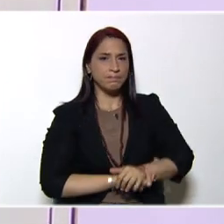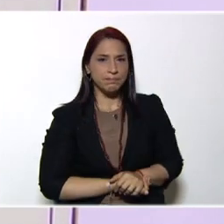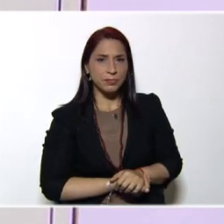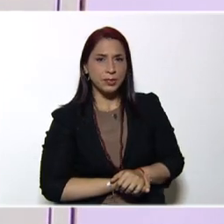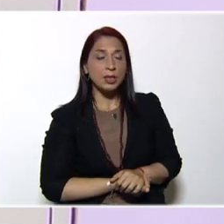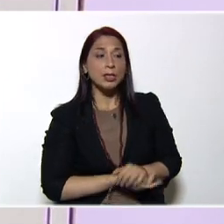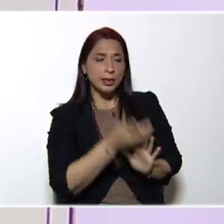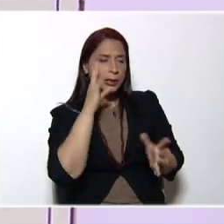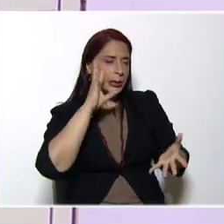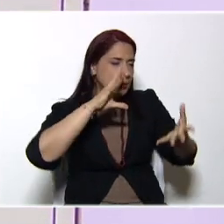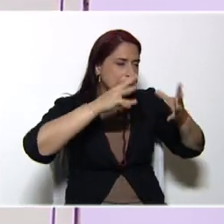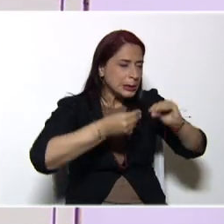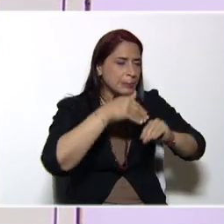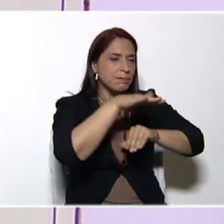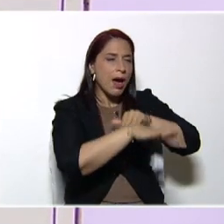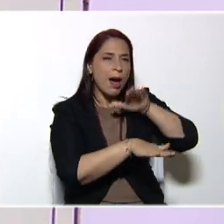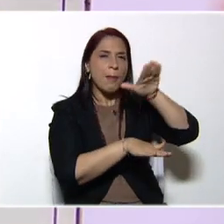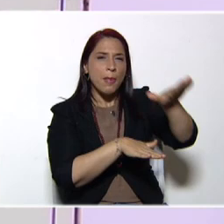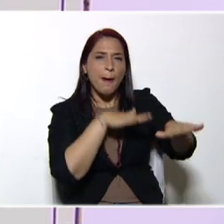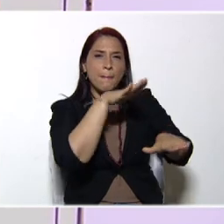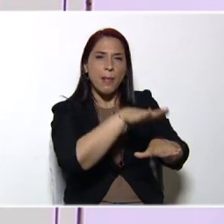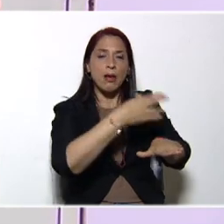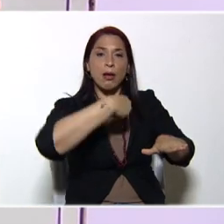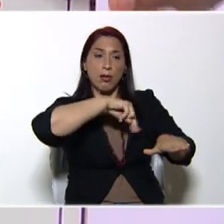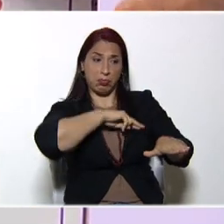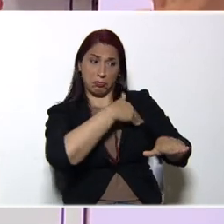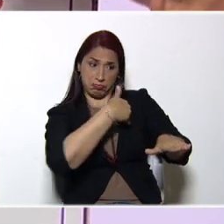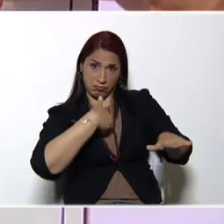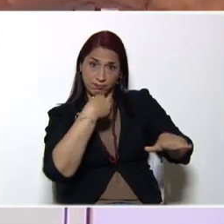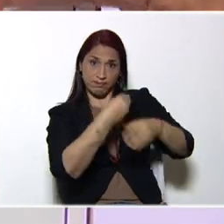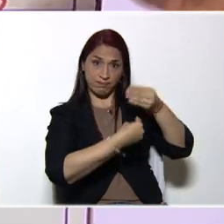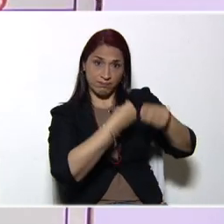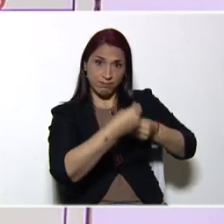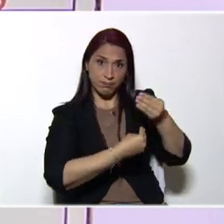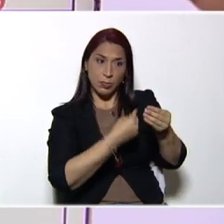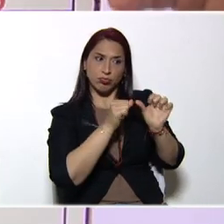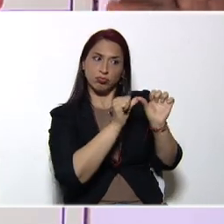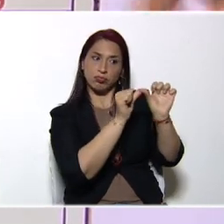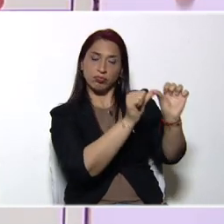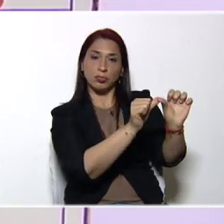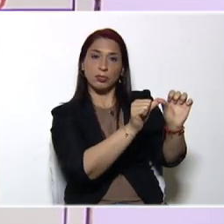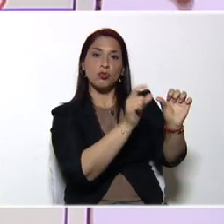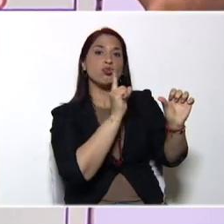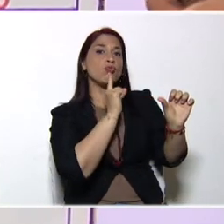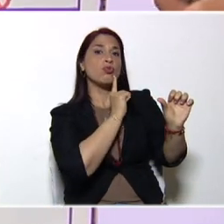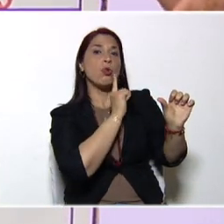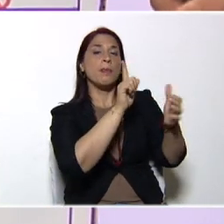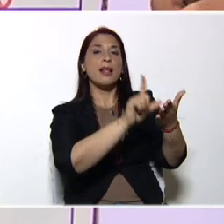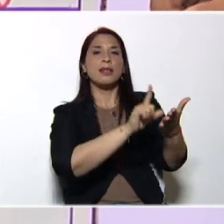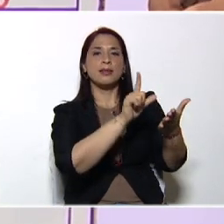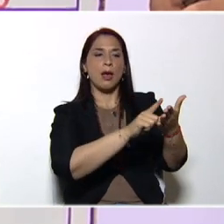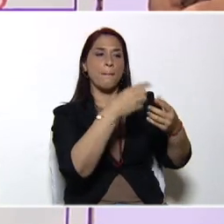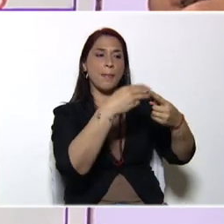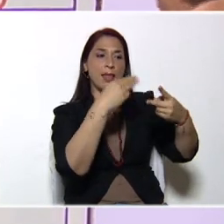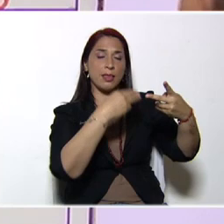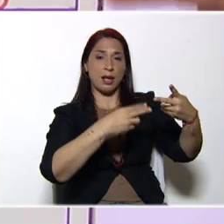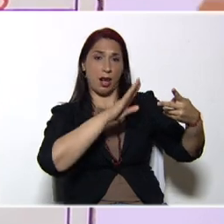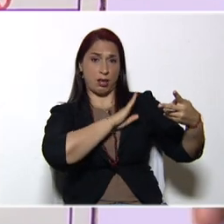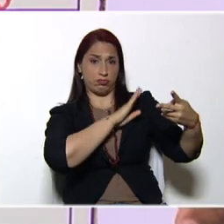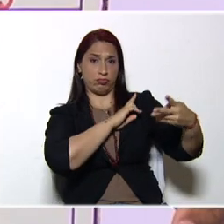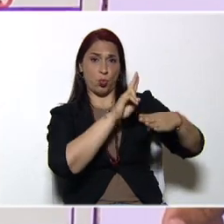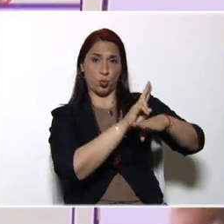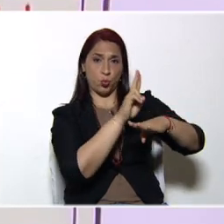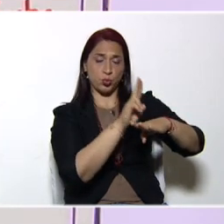esa congruencia, ese paso a paso de lo que deseo elaborar. Mantengo el membrete institucional, los materiales que voy a